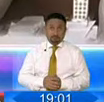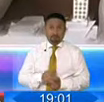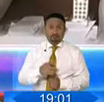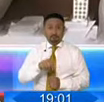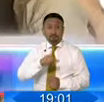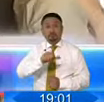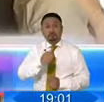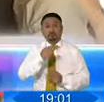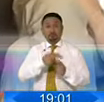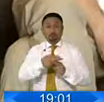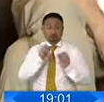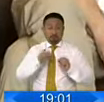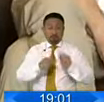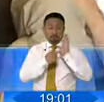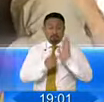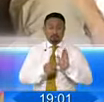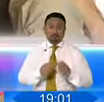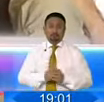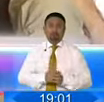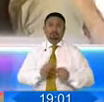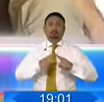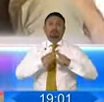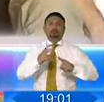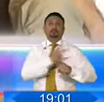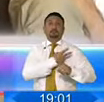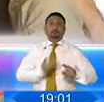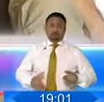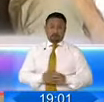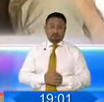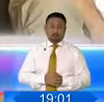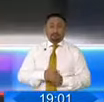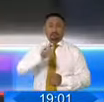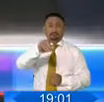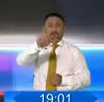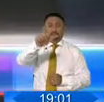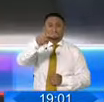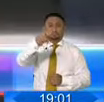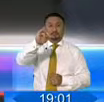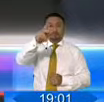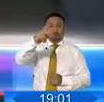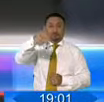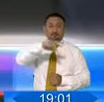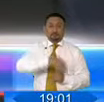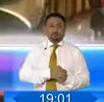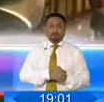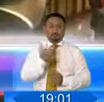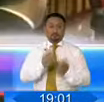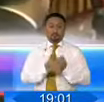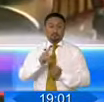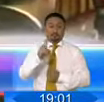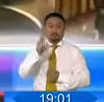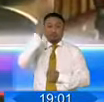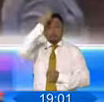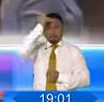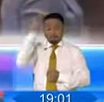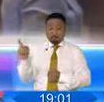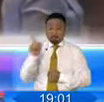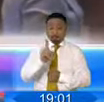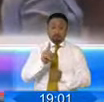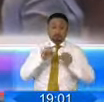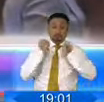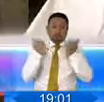otros nombres. El ex vicepresidente de la República, Alberto Dajic, en cambio cree que una posible comparecencia de Glass en la Asamblea